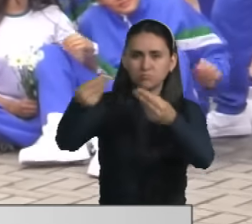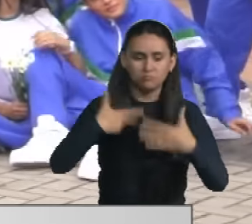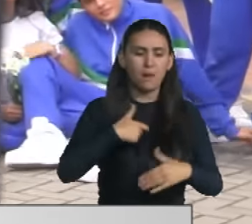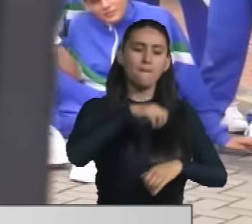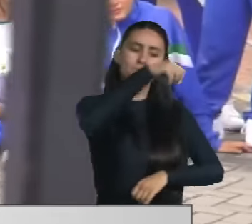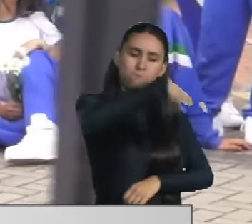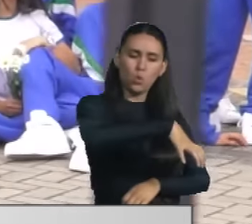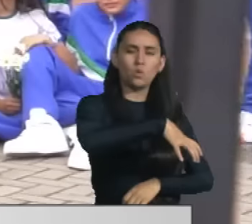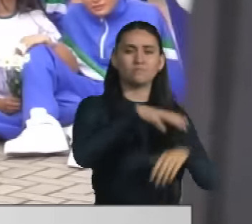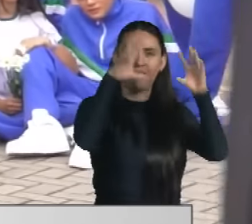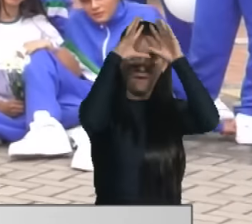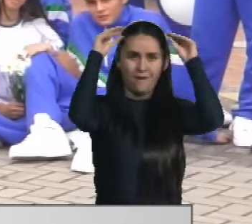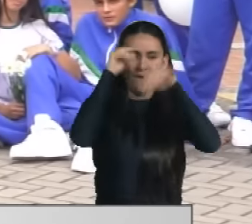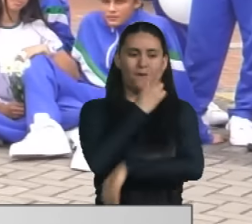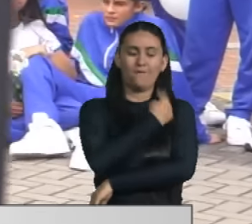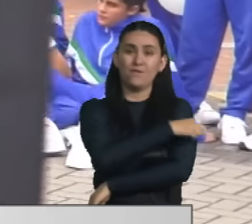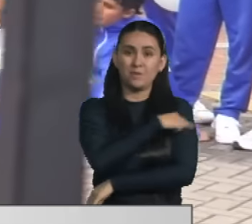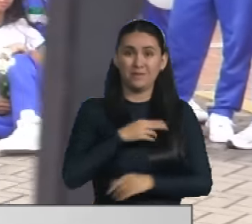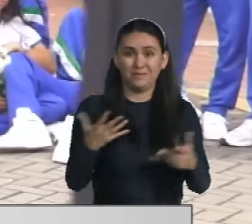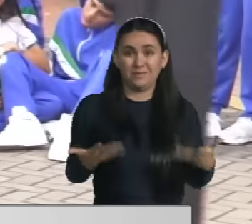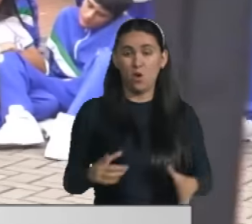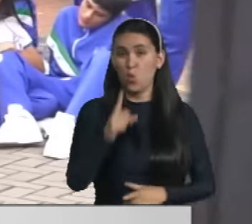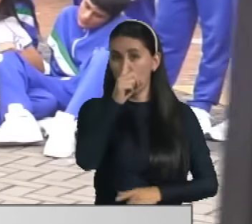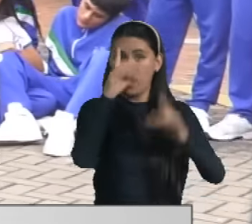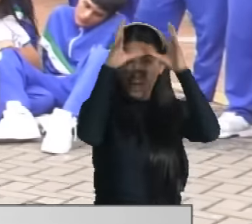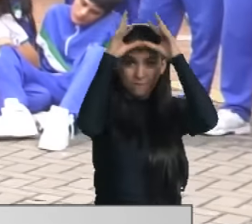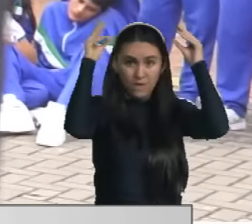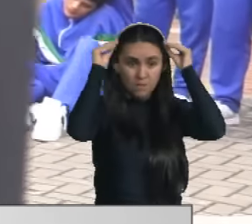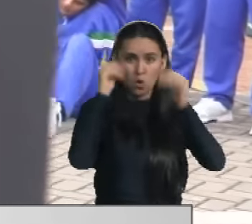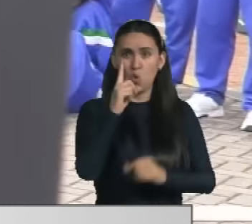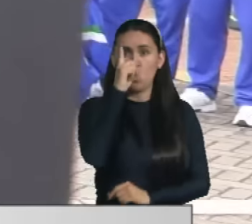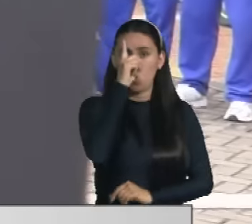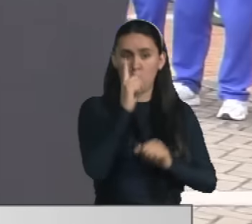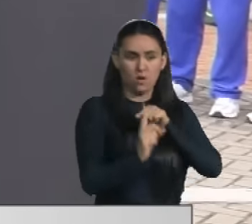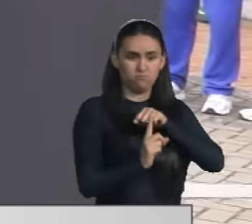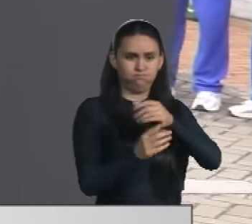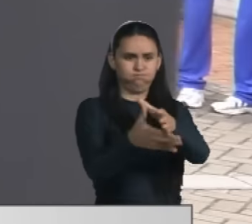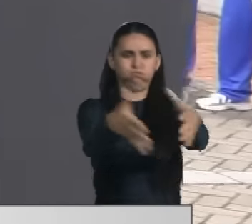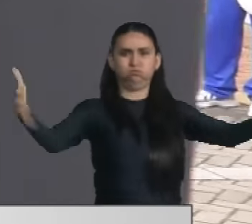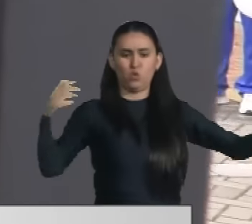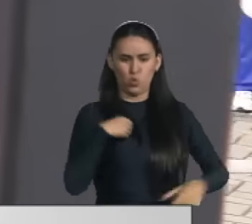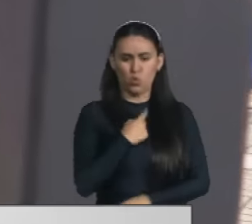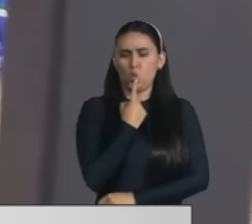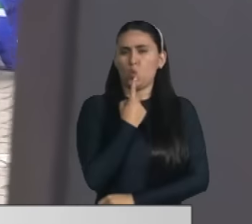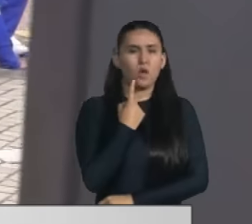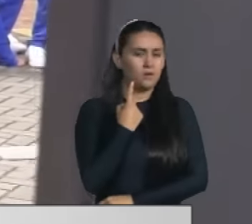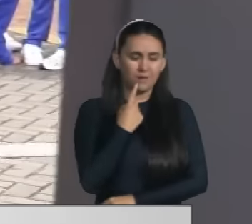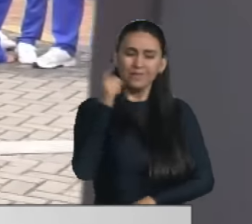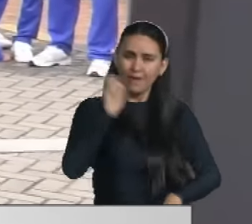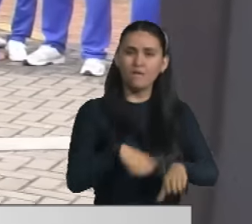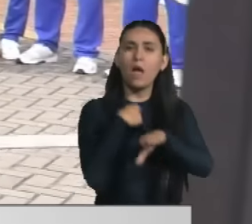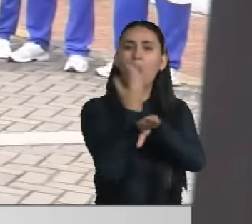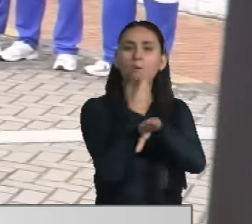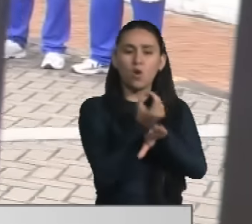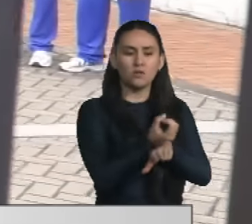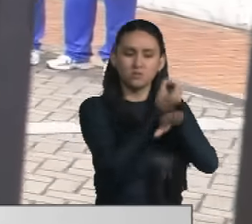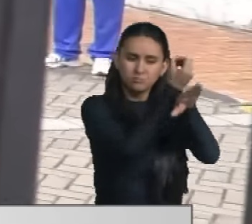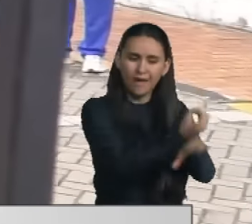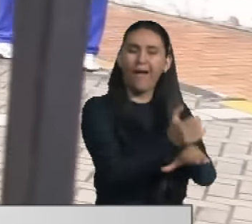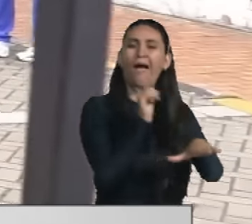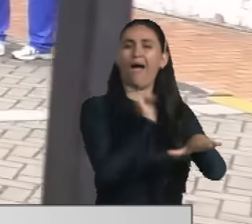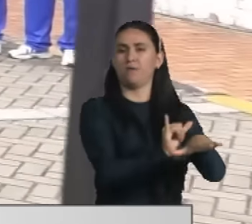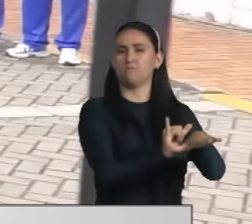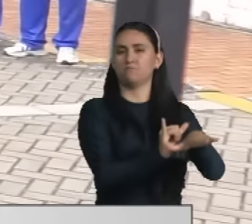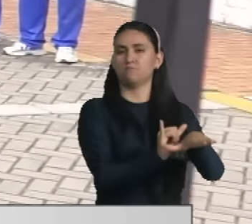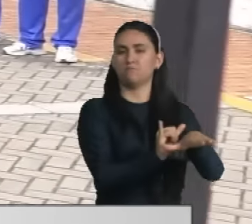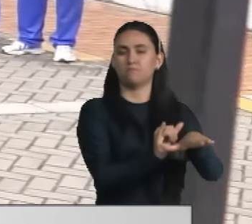enfermería. Ahora no es solo una enfermera, porque una enfermera no puede cubrir todas las necesidades, sino que una ambulancia esté aquí, medicada y